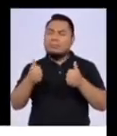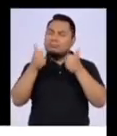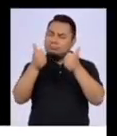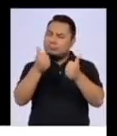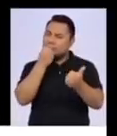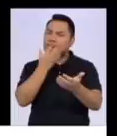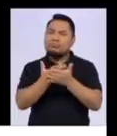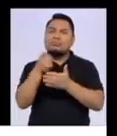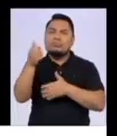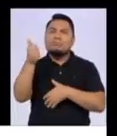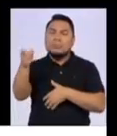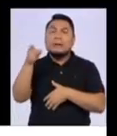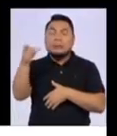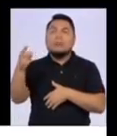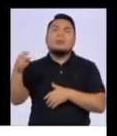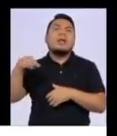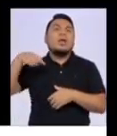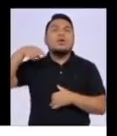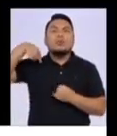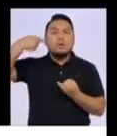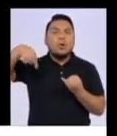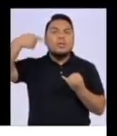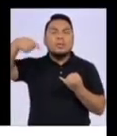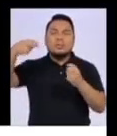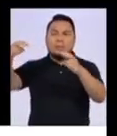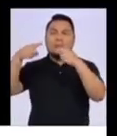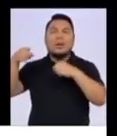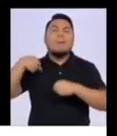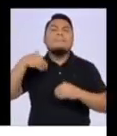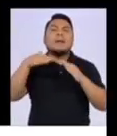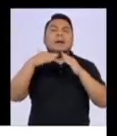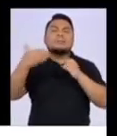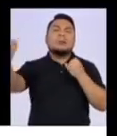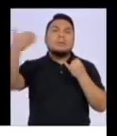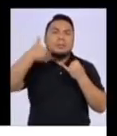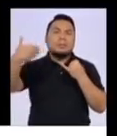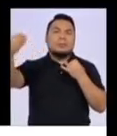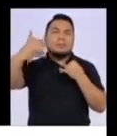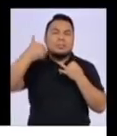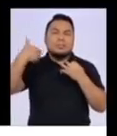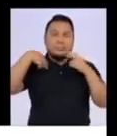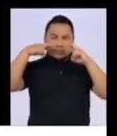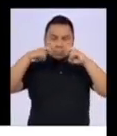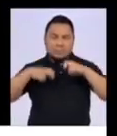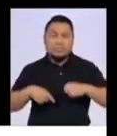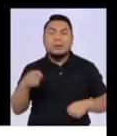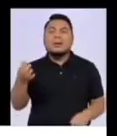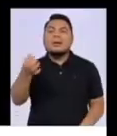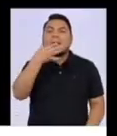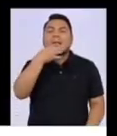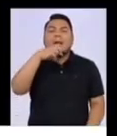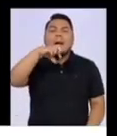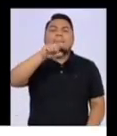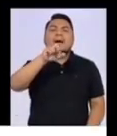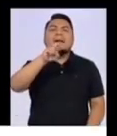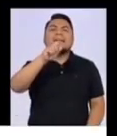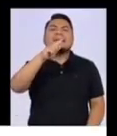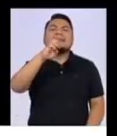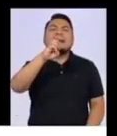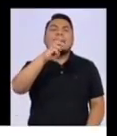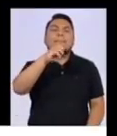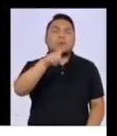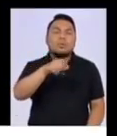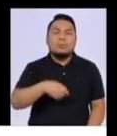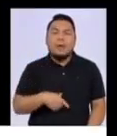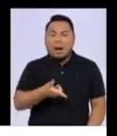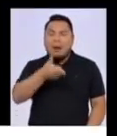Se ha portado bastante bien. El monitoreo es a diario. Han venido a mi casa constantemente. Paracetamol, mucho líquido,